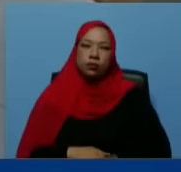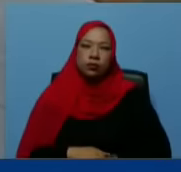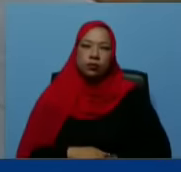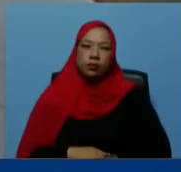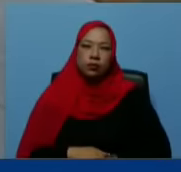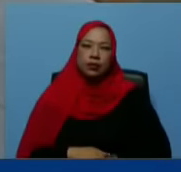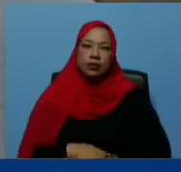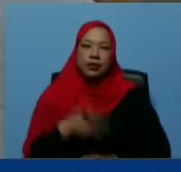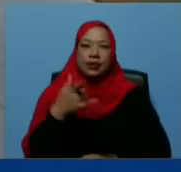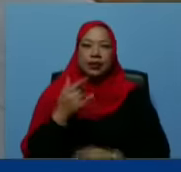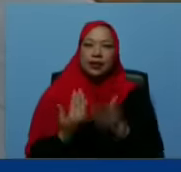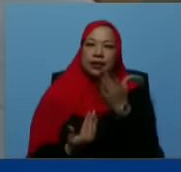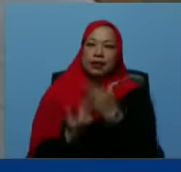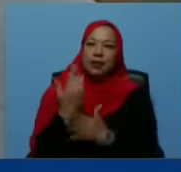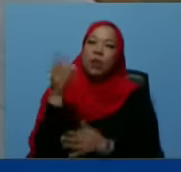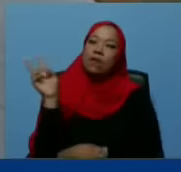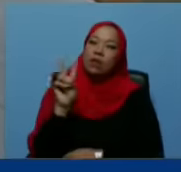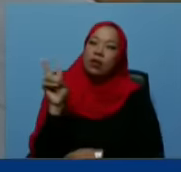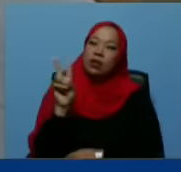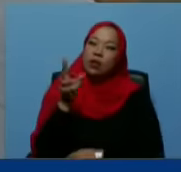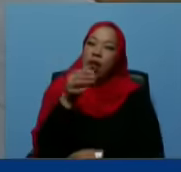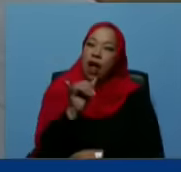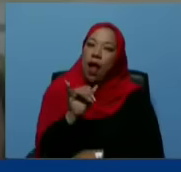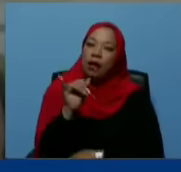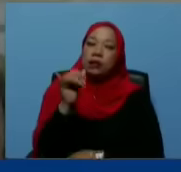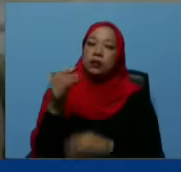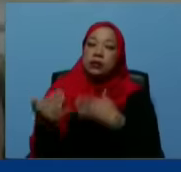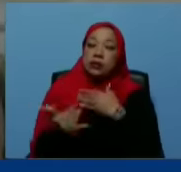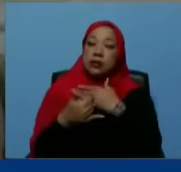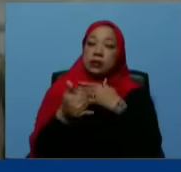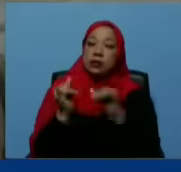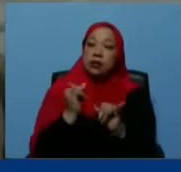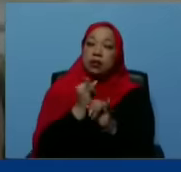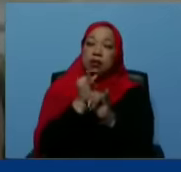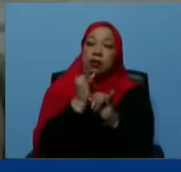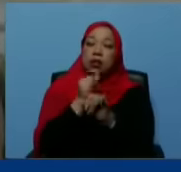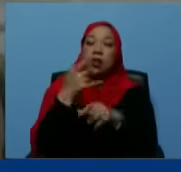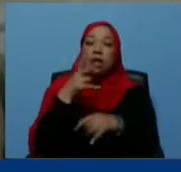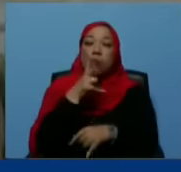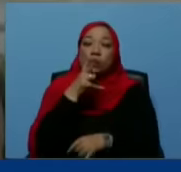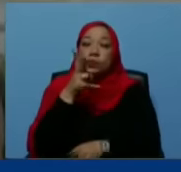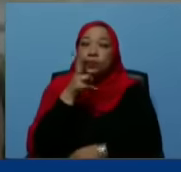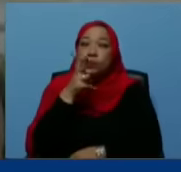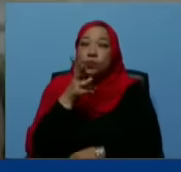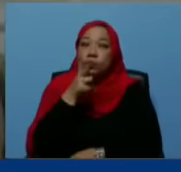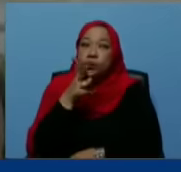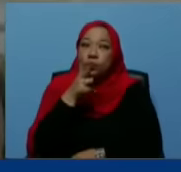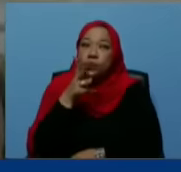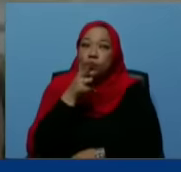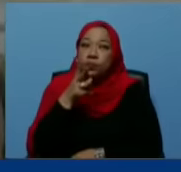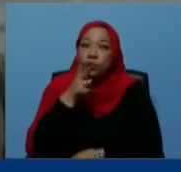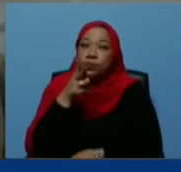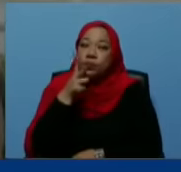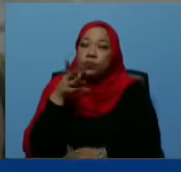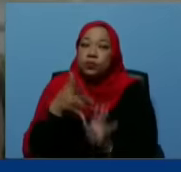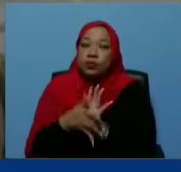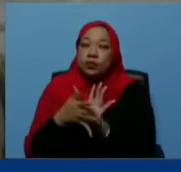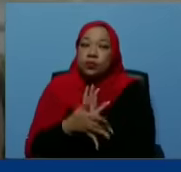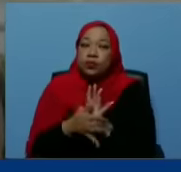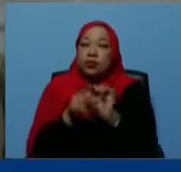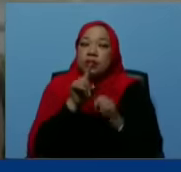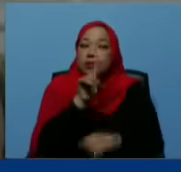Hoy, en el ataque cibernético que Venezuela ha tenido, se mantiene un ataque brutal contra más